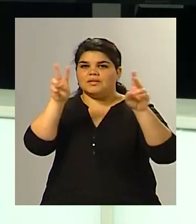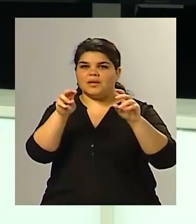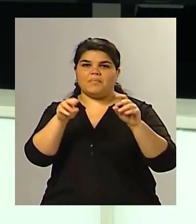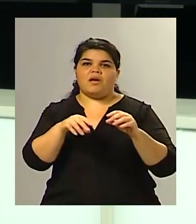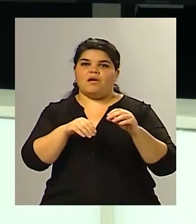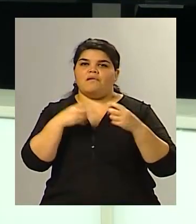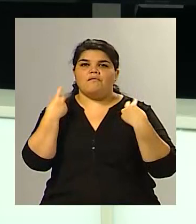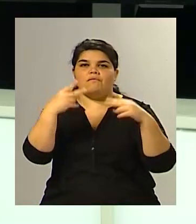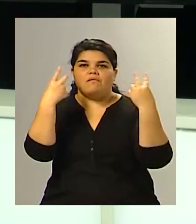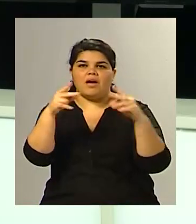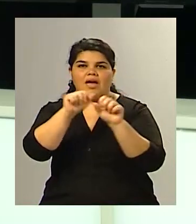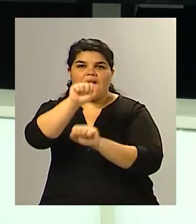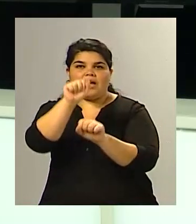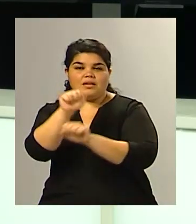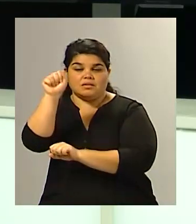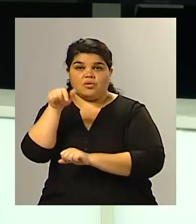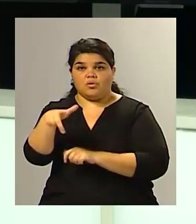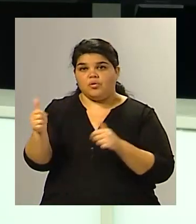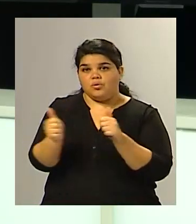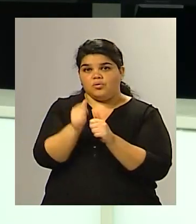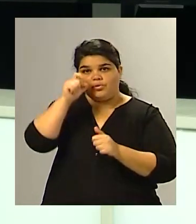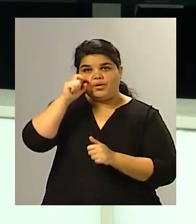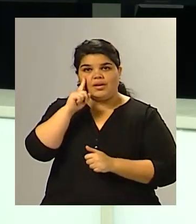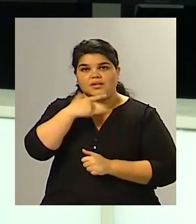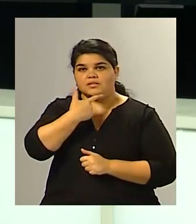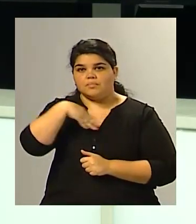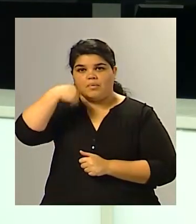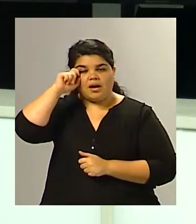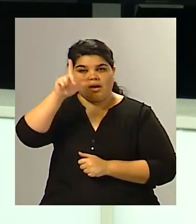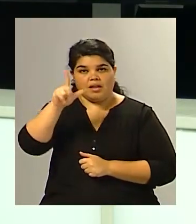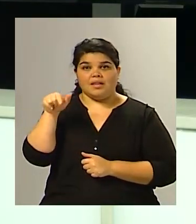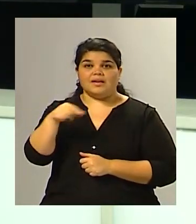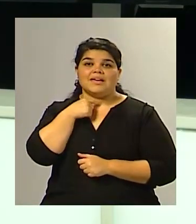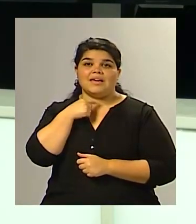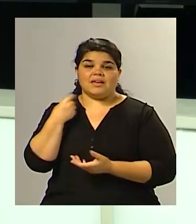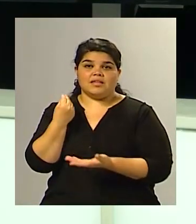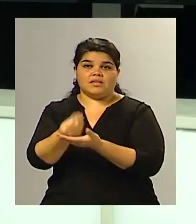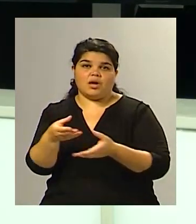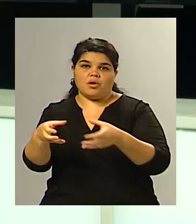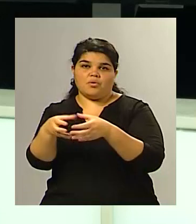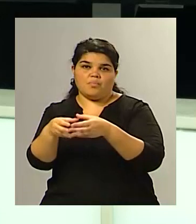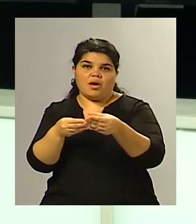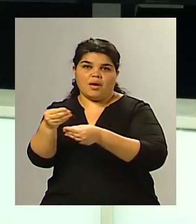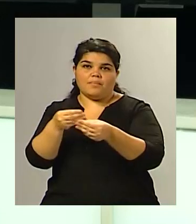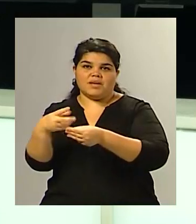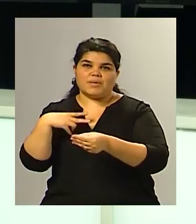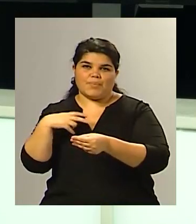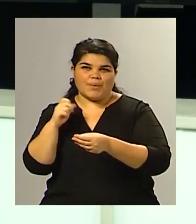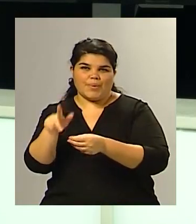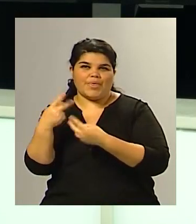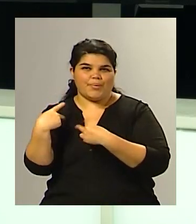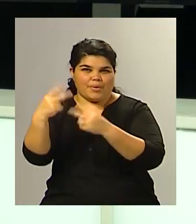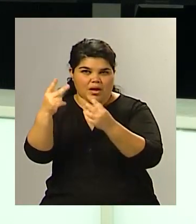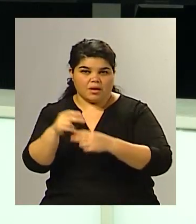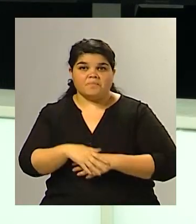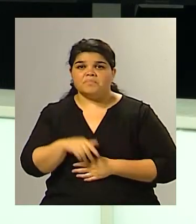Económico. Lo hacemos con Ismael Jeredus, que es gerente de la agencia de viajes Wolf Travel. Bueno, y en este caso, Ismael, lo que te vamos a